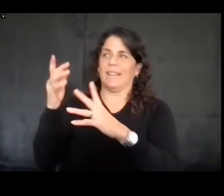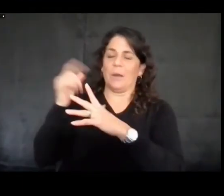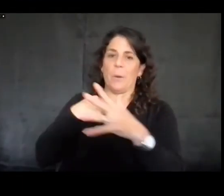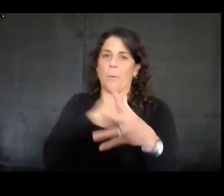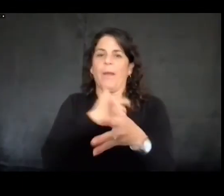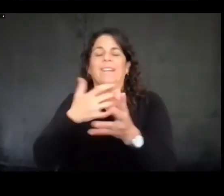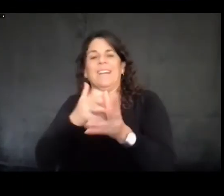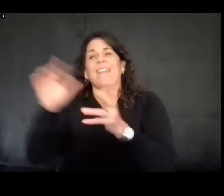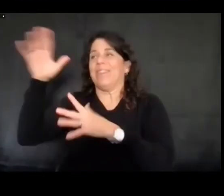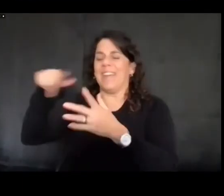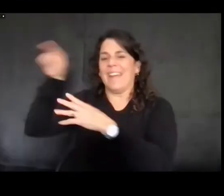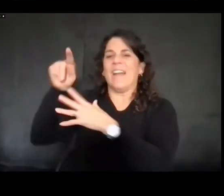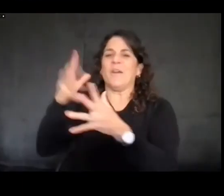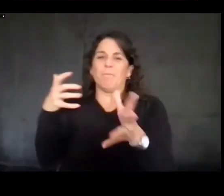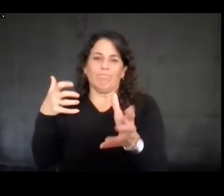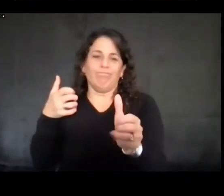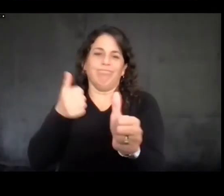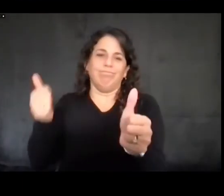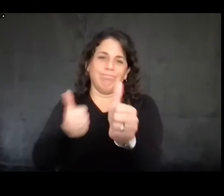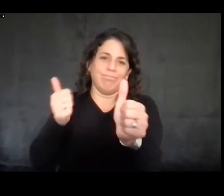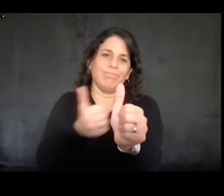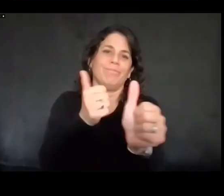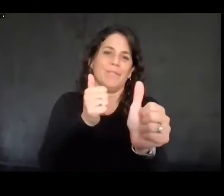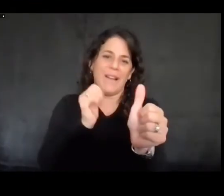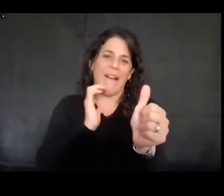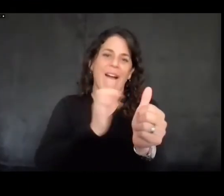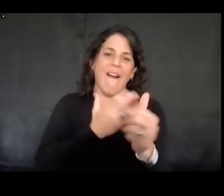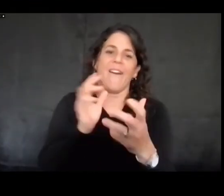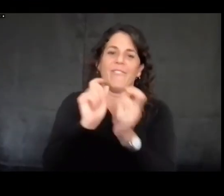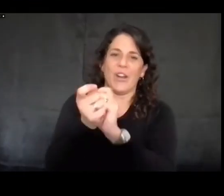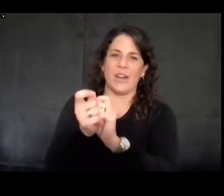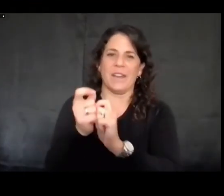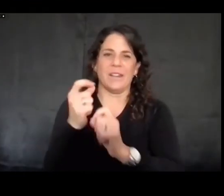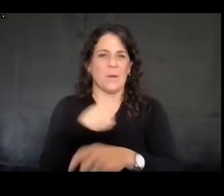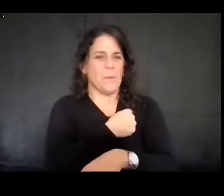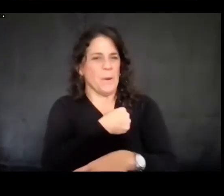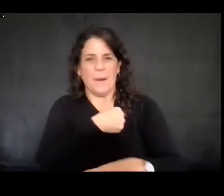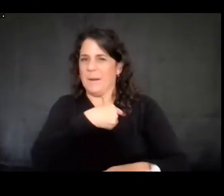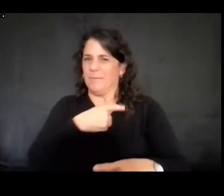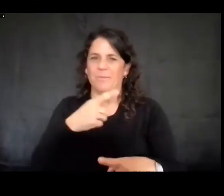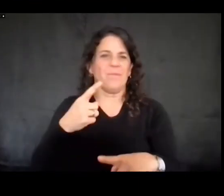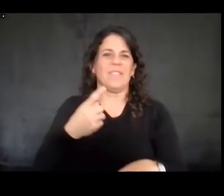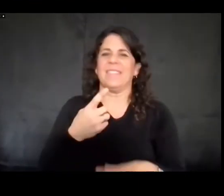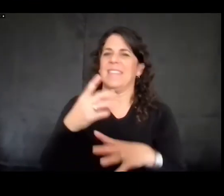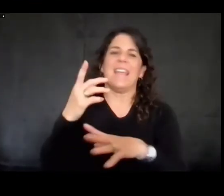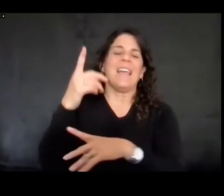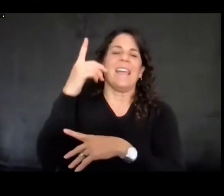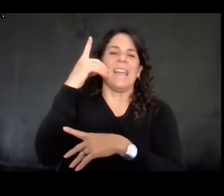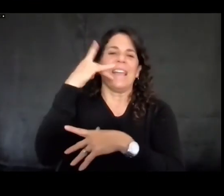al vino de california es una bendición escondida